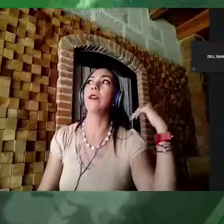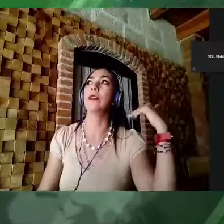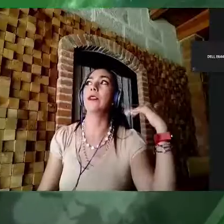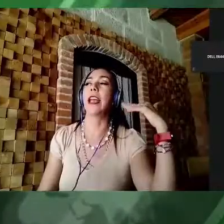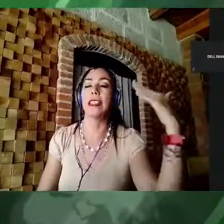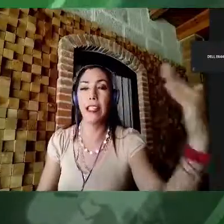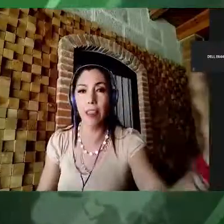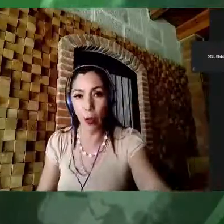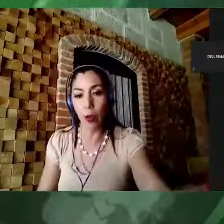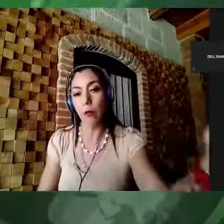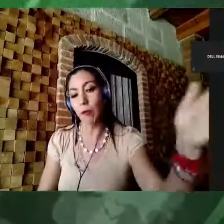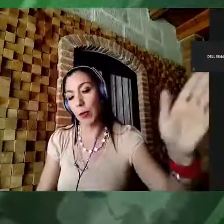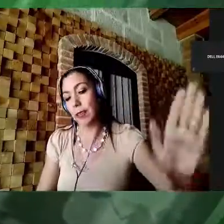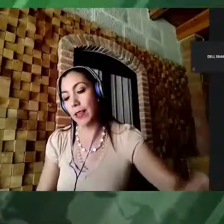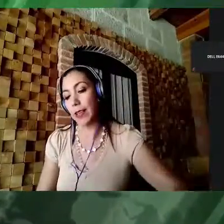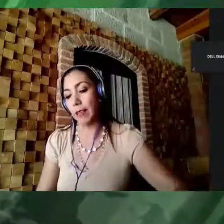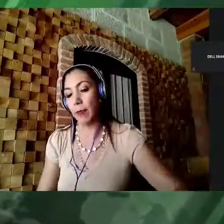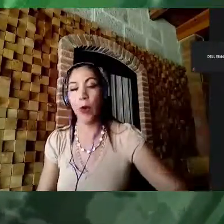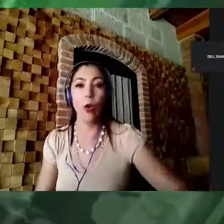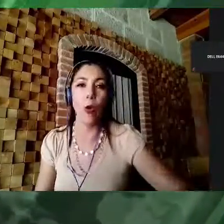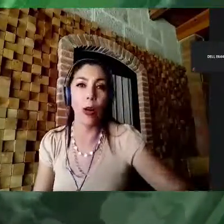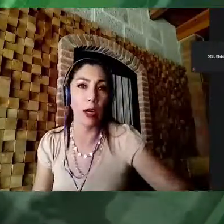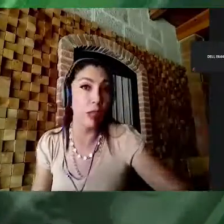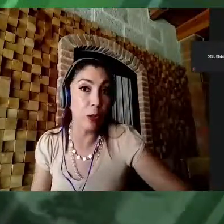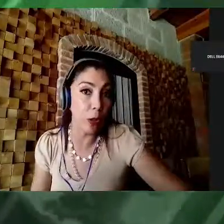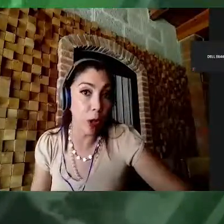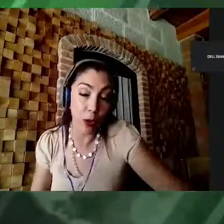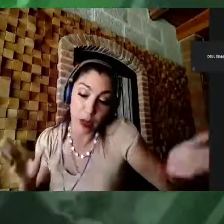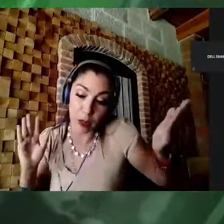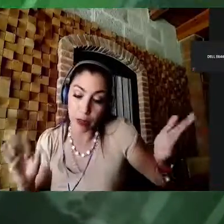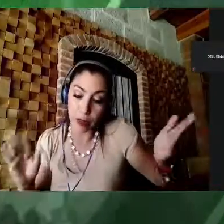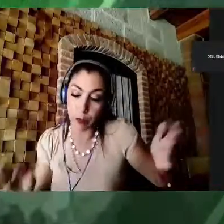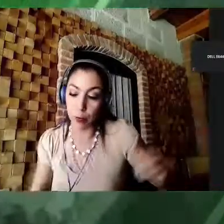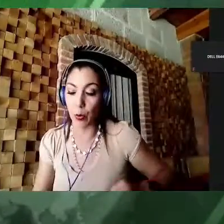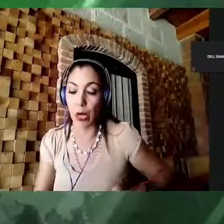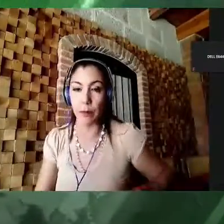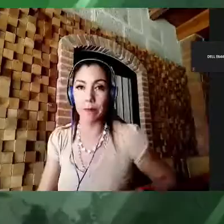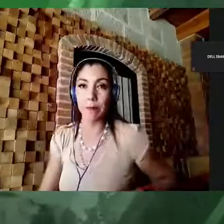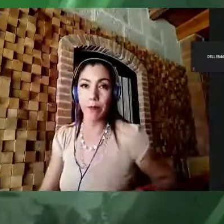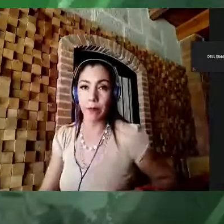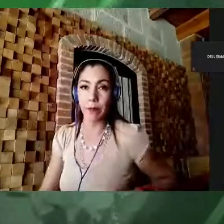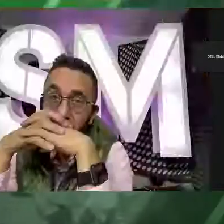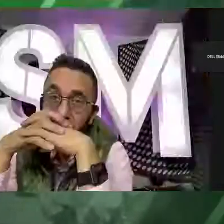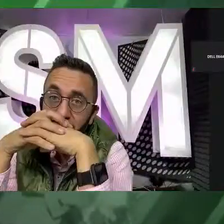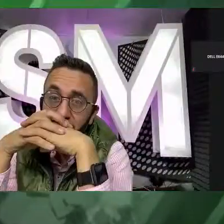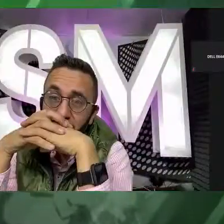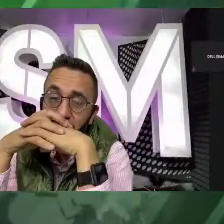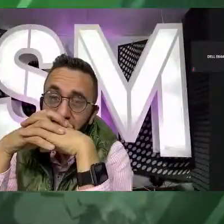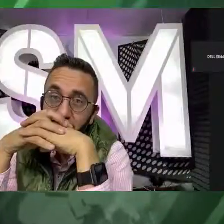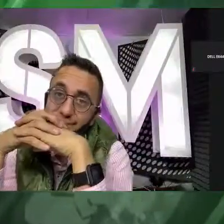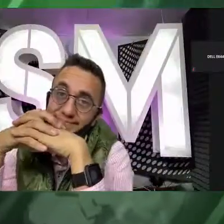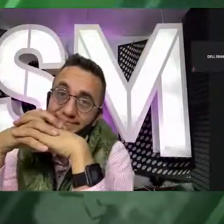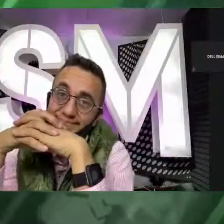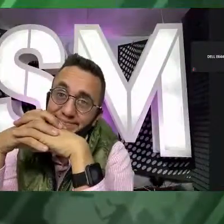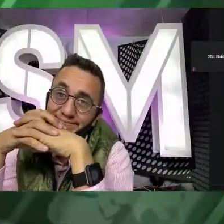México, si accedió, pues violó la Constitución, ¿no? Entonces, pues bueno.